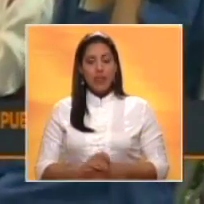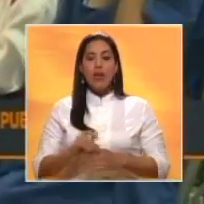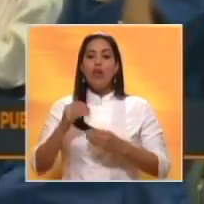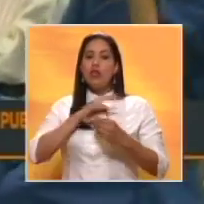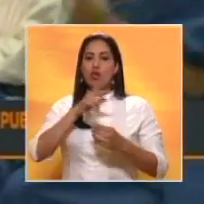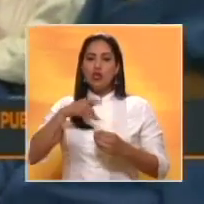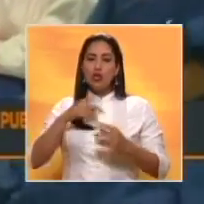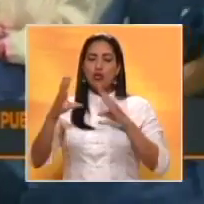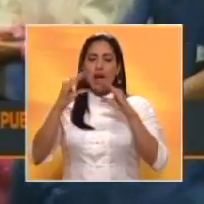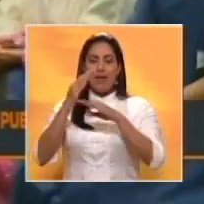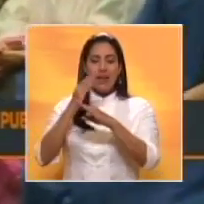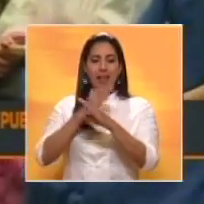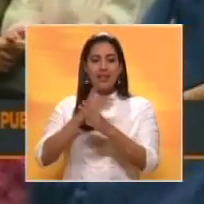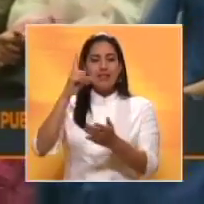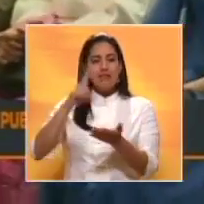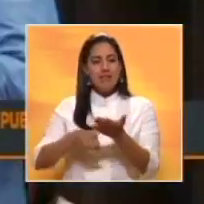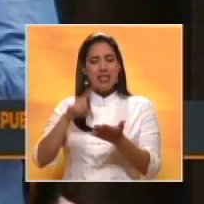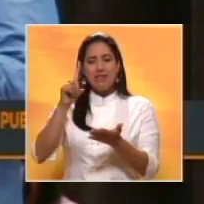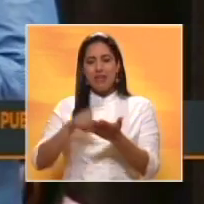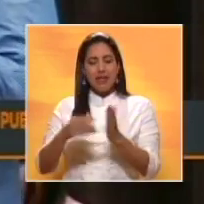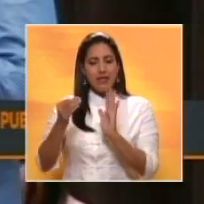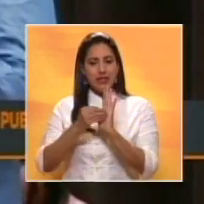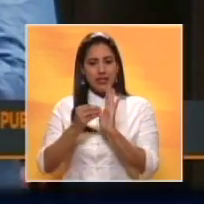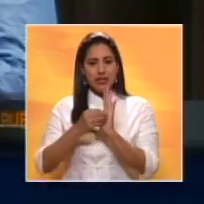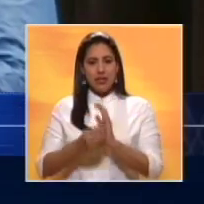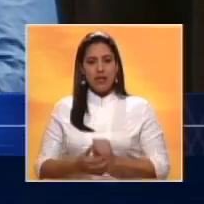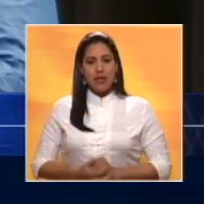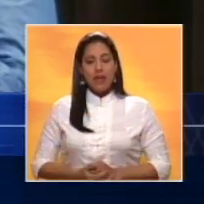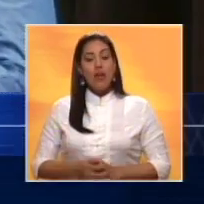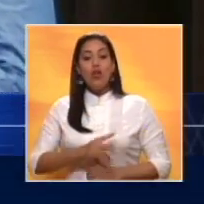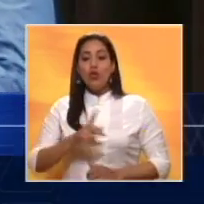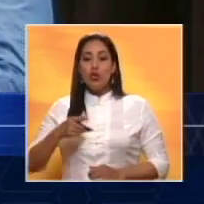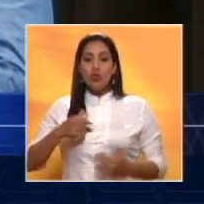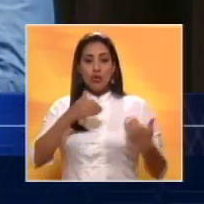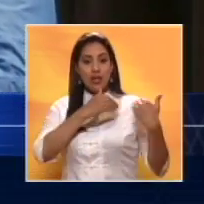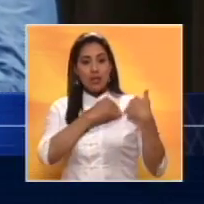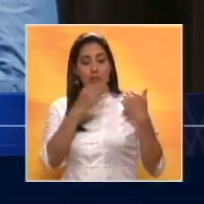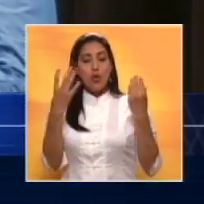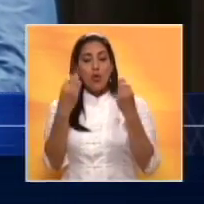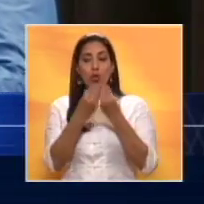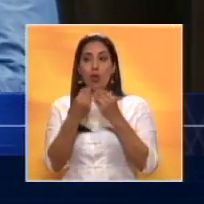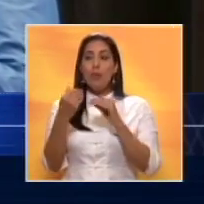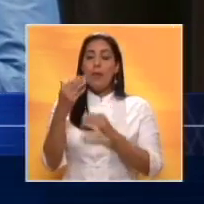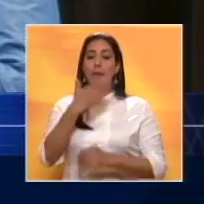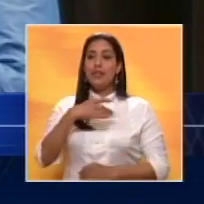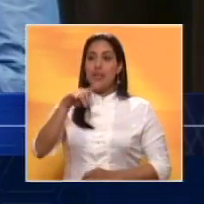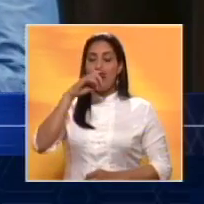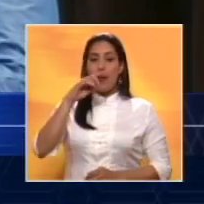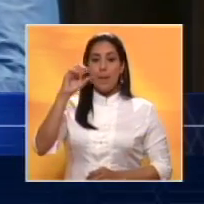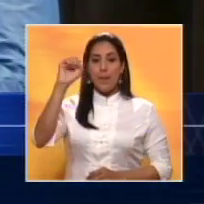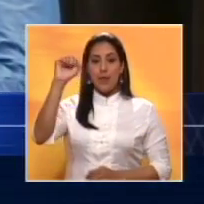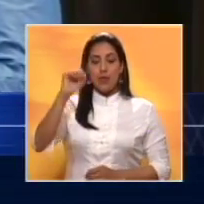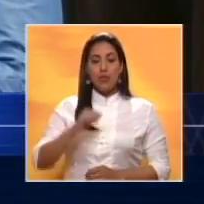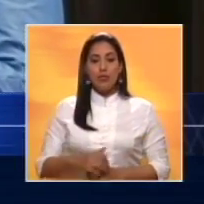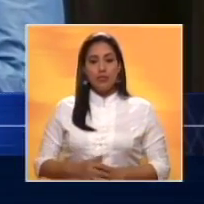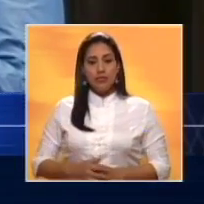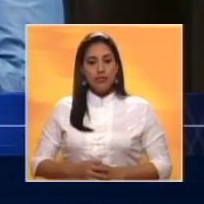Como lo hemos conversado 1001 veces, cuando nos ha tocado en nombre del presidente Nicolás Maduro